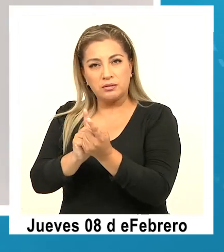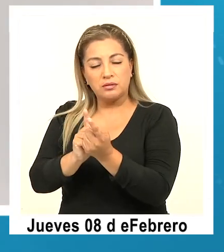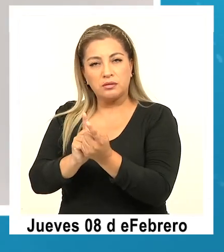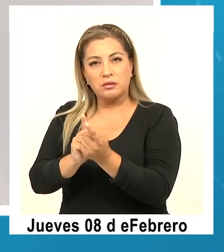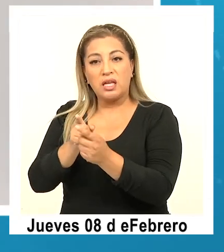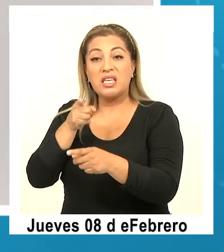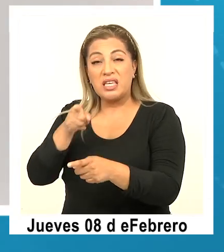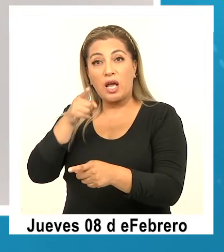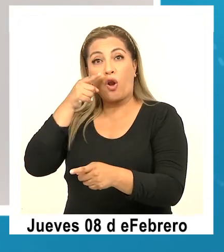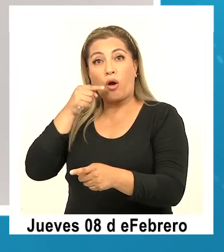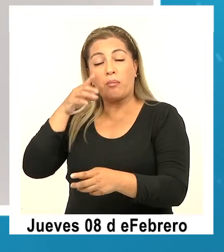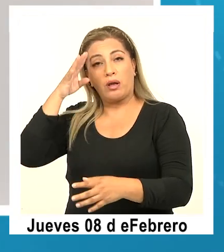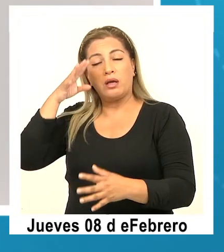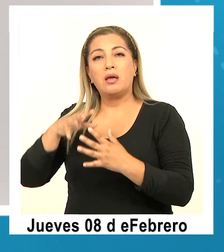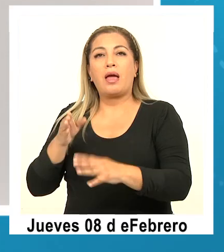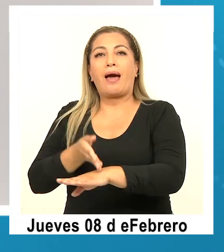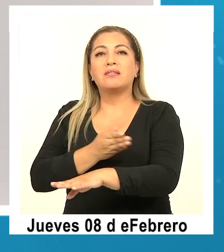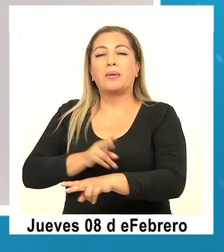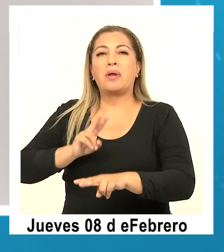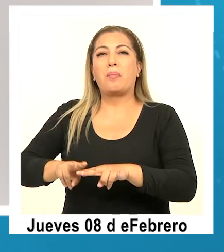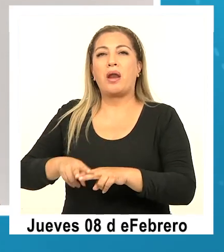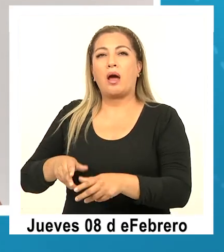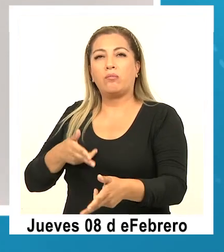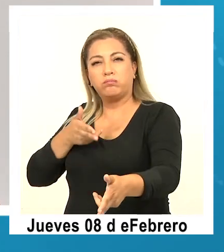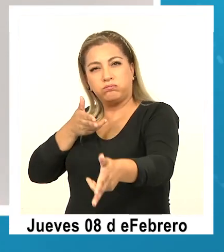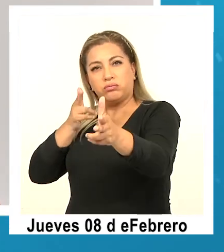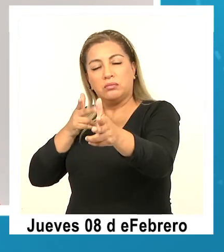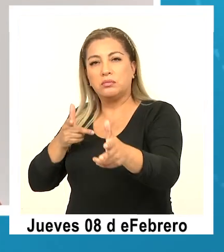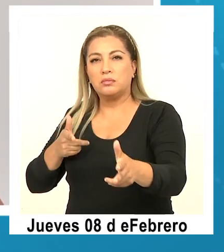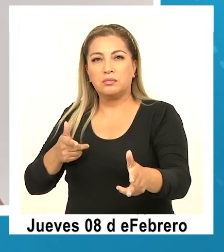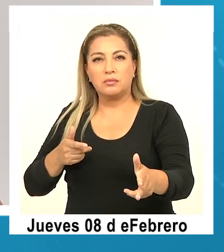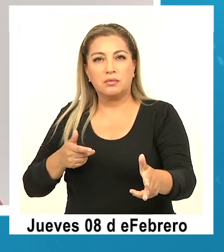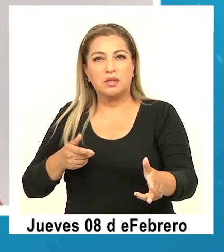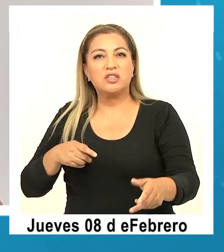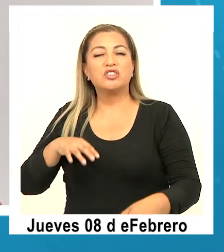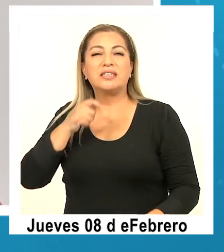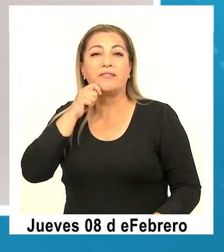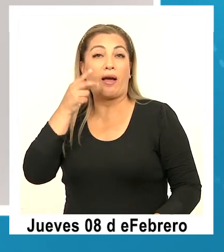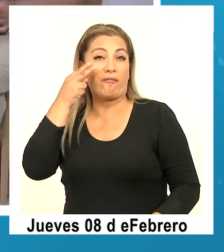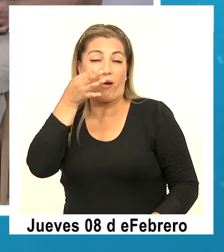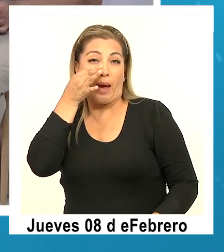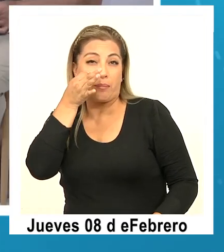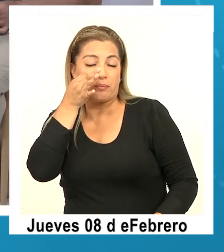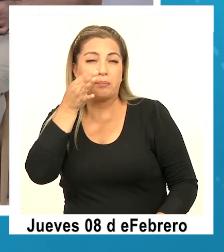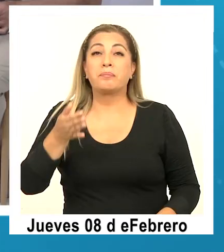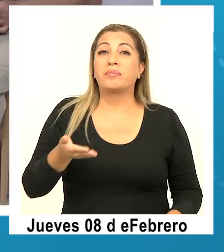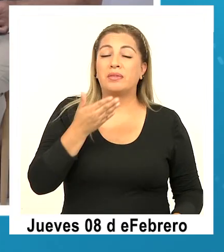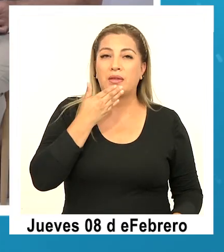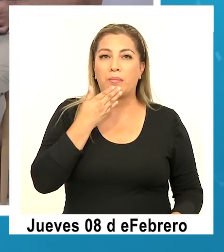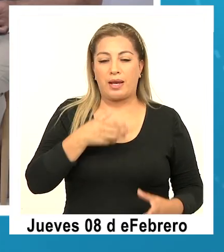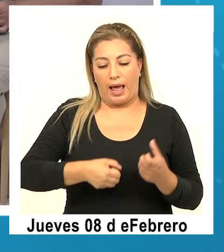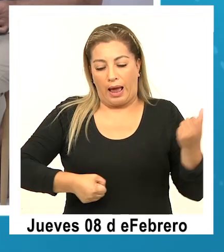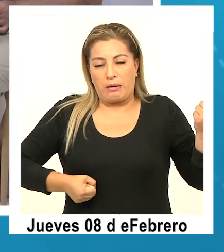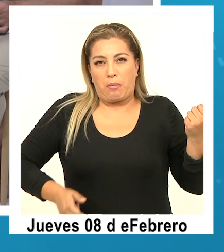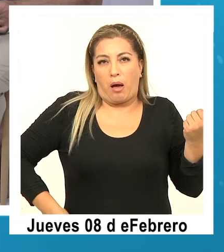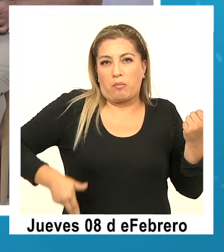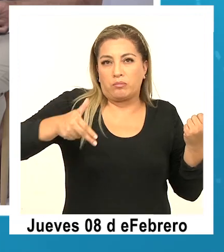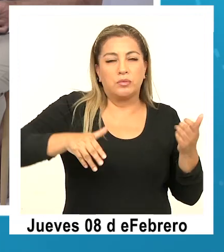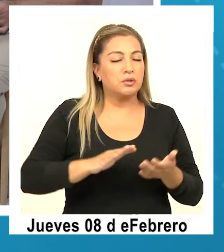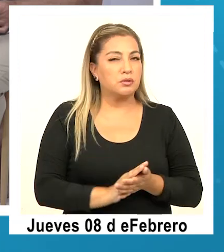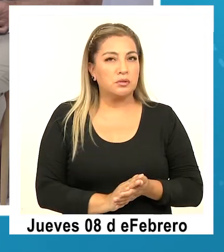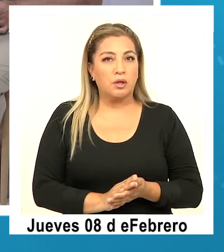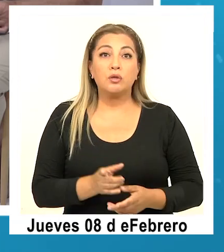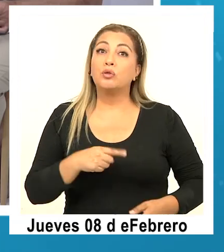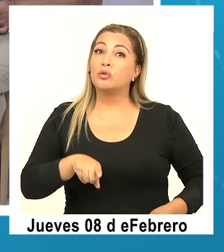está preparado para la guerra, no está preparado para hacer orden público, en términos incluso de armamento. Entonces, claro,